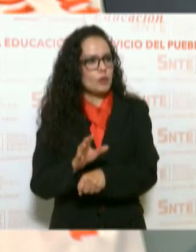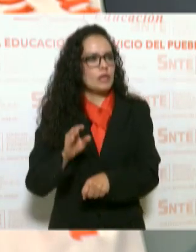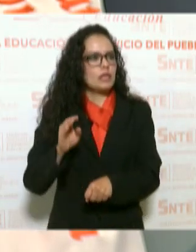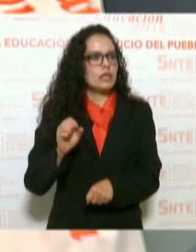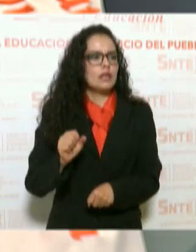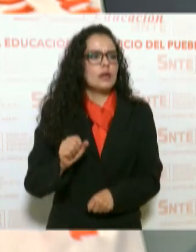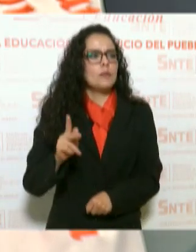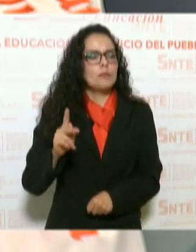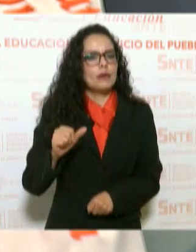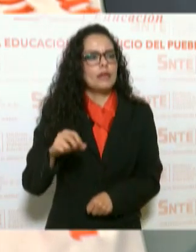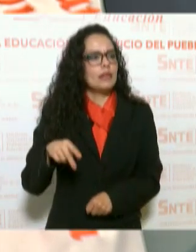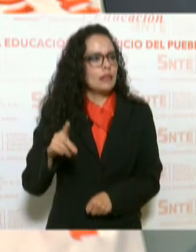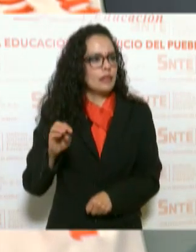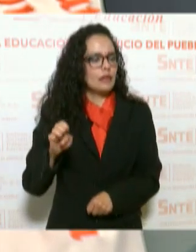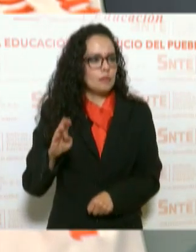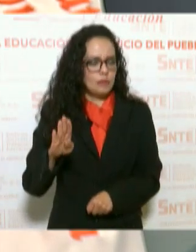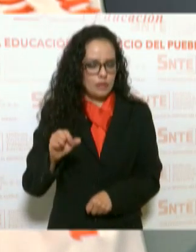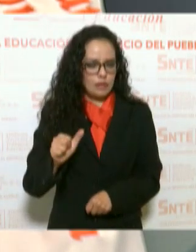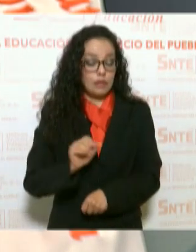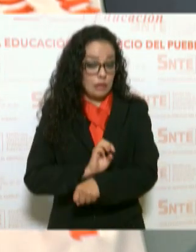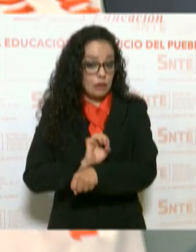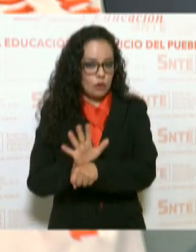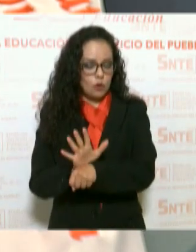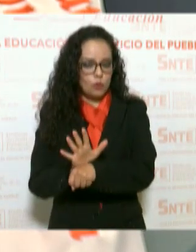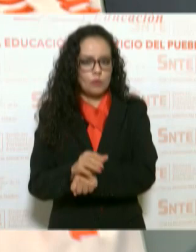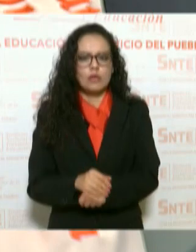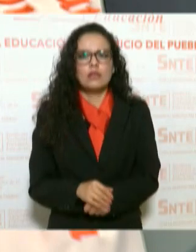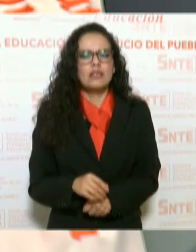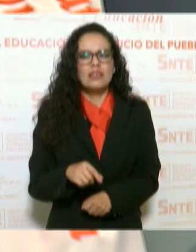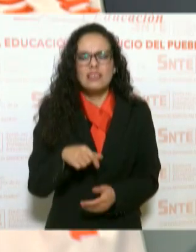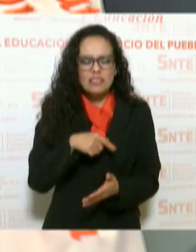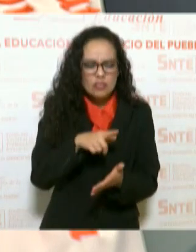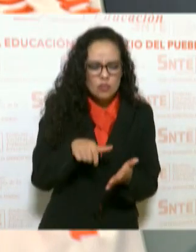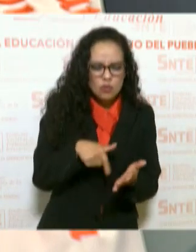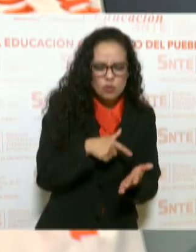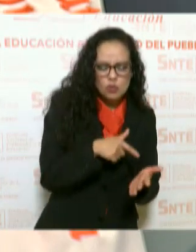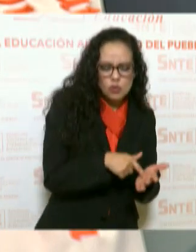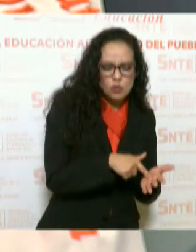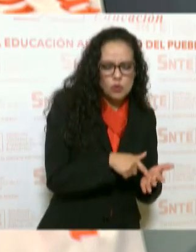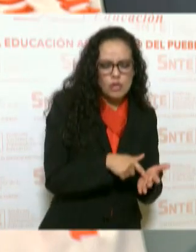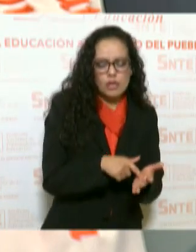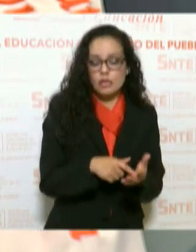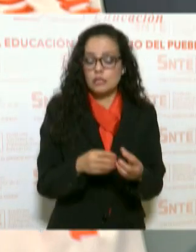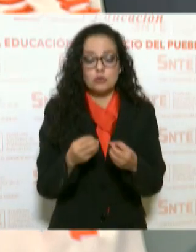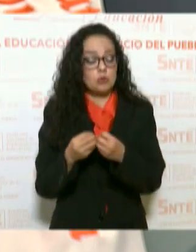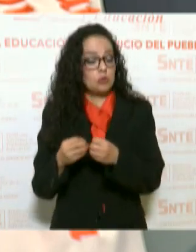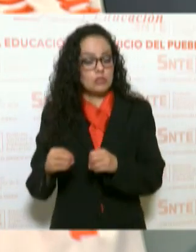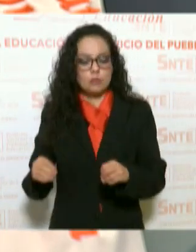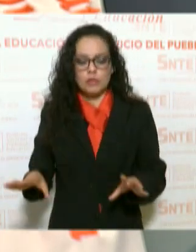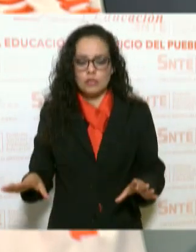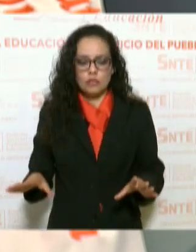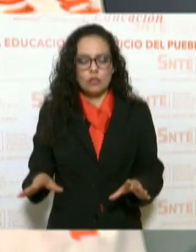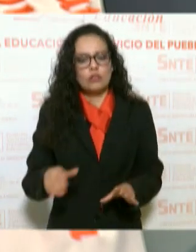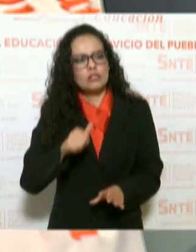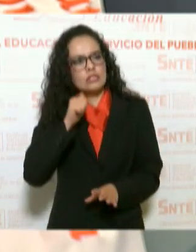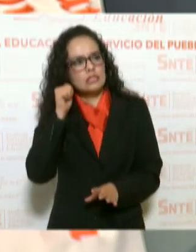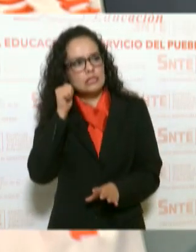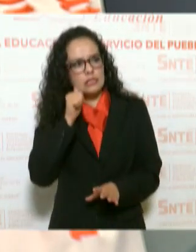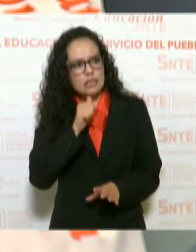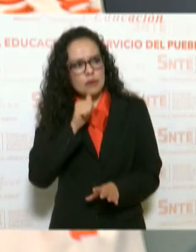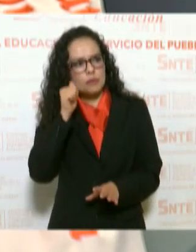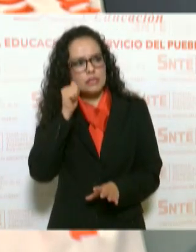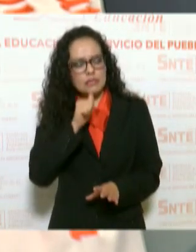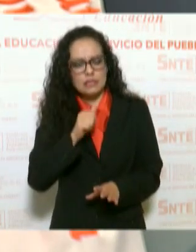solo despido en el sector educativo. No se perdió una sola